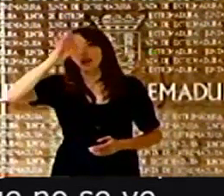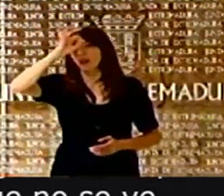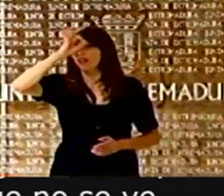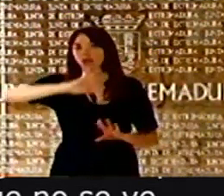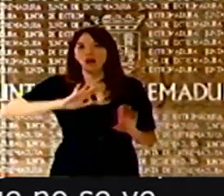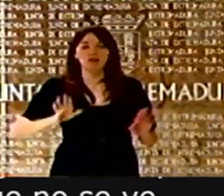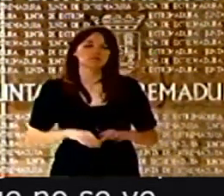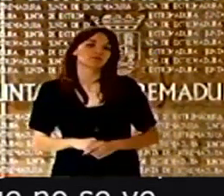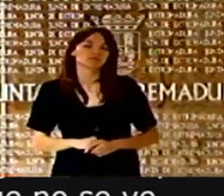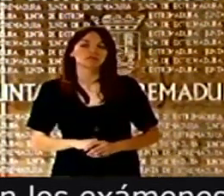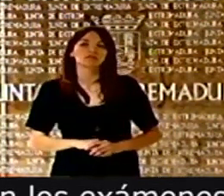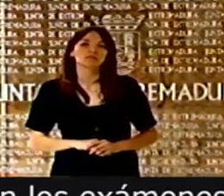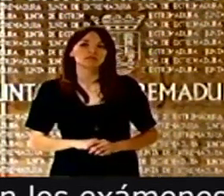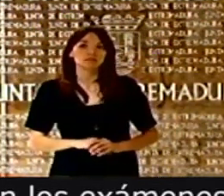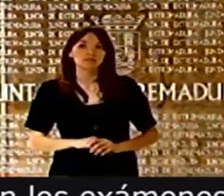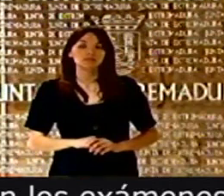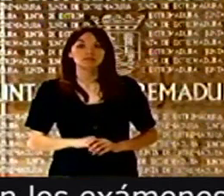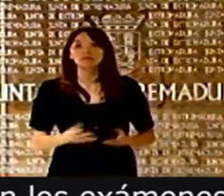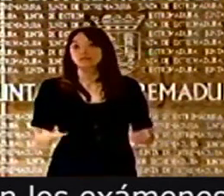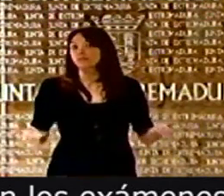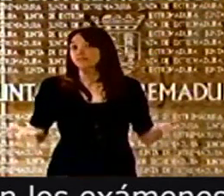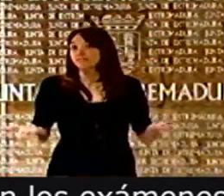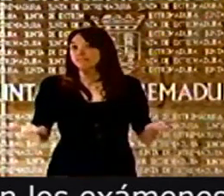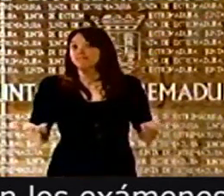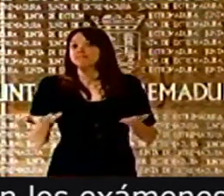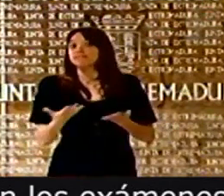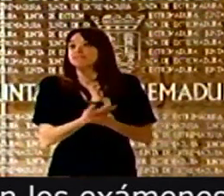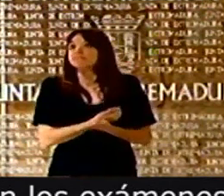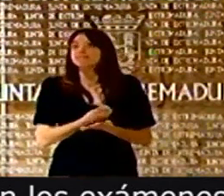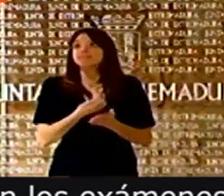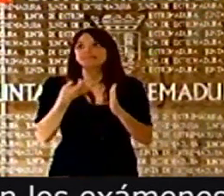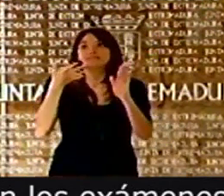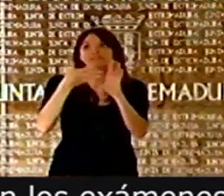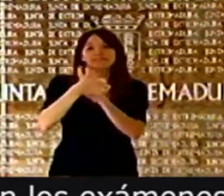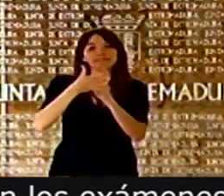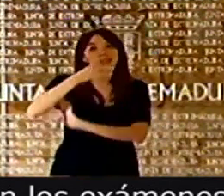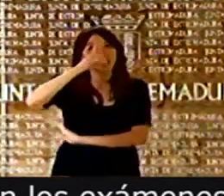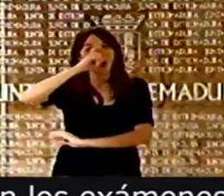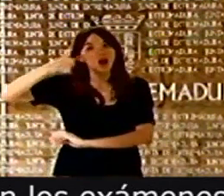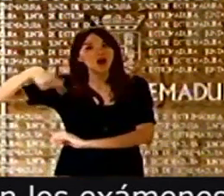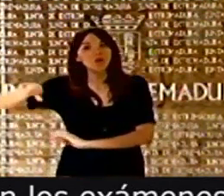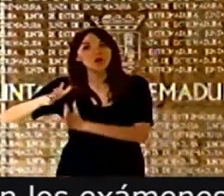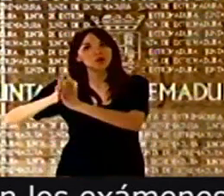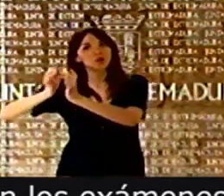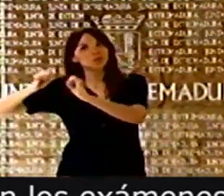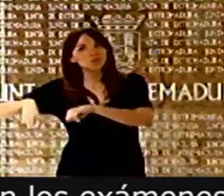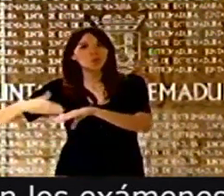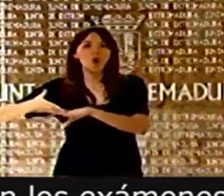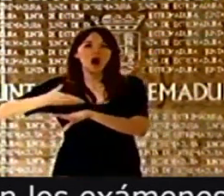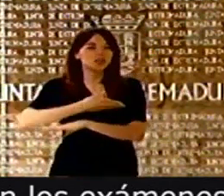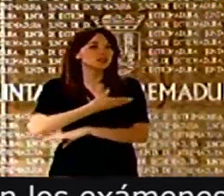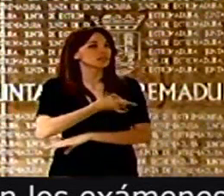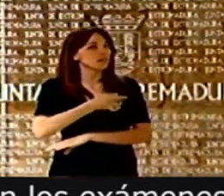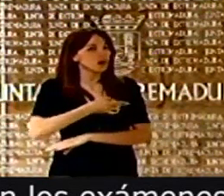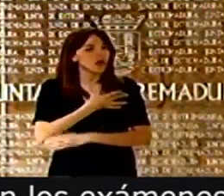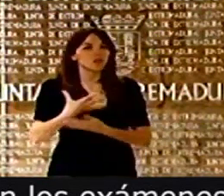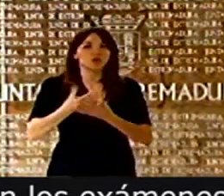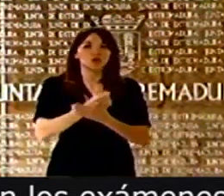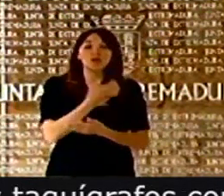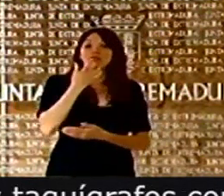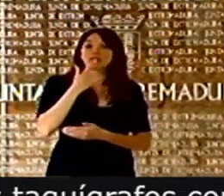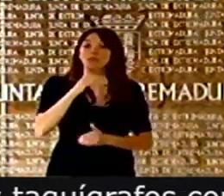eso. Pero como todo está con luz y taquígrafos, acordados con los sindicatos y todas estas cosas, cada vez que hay un